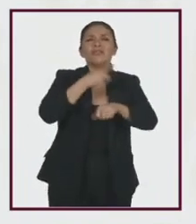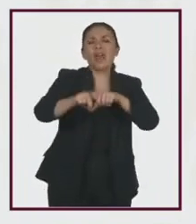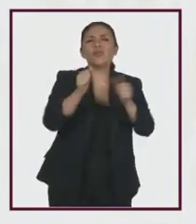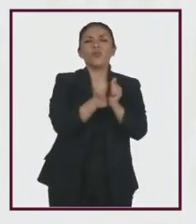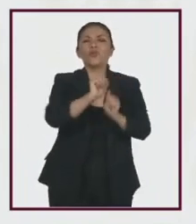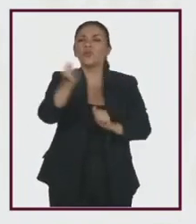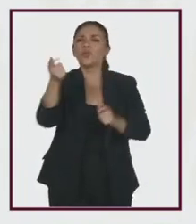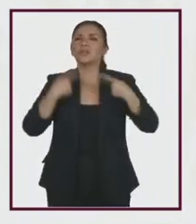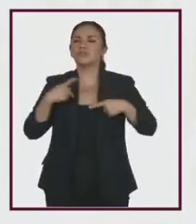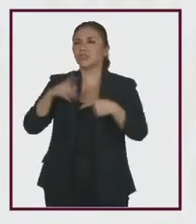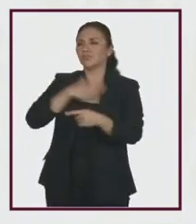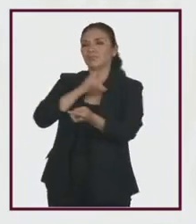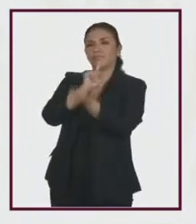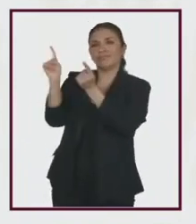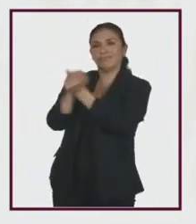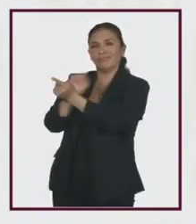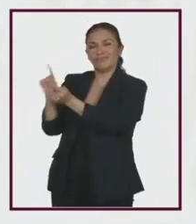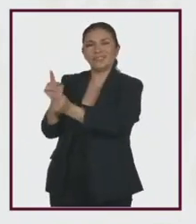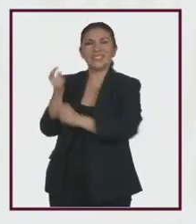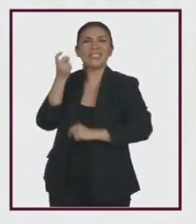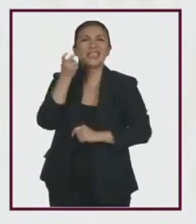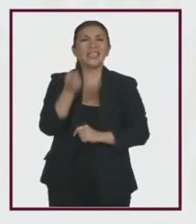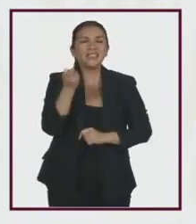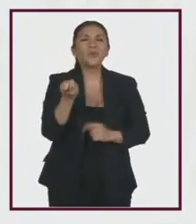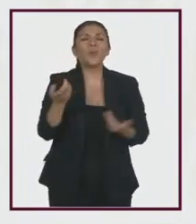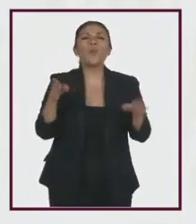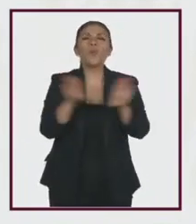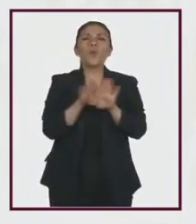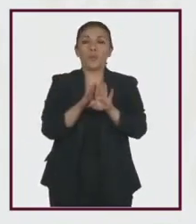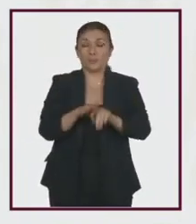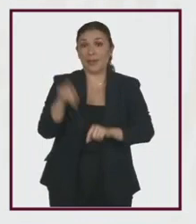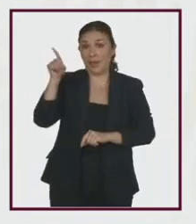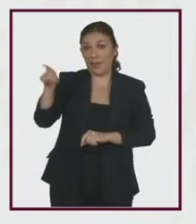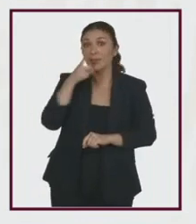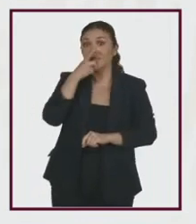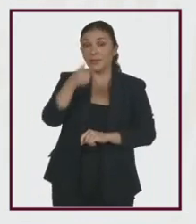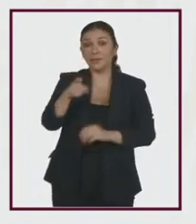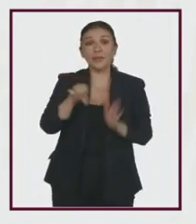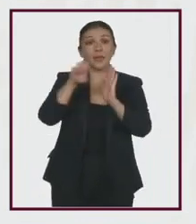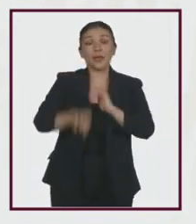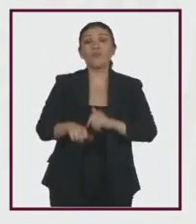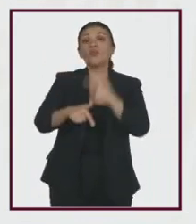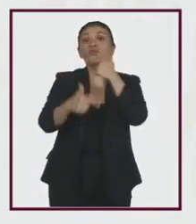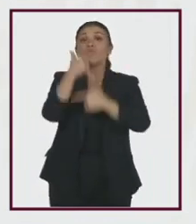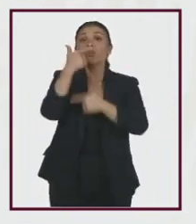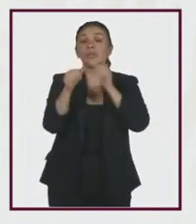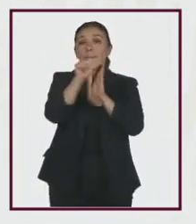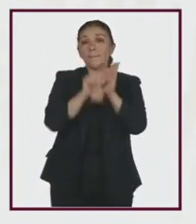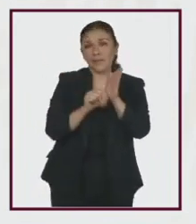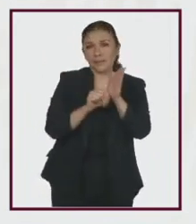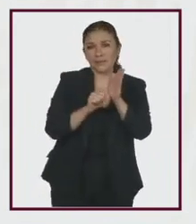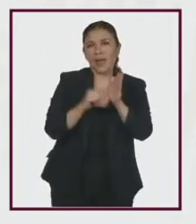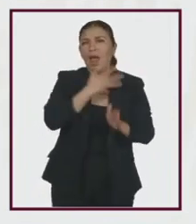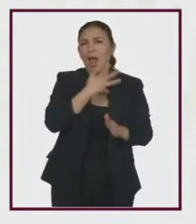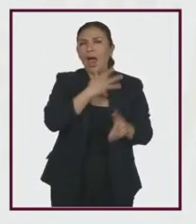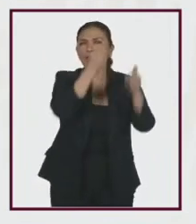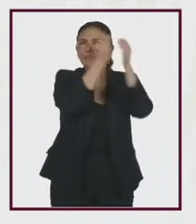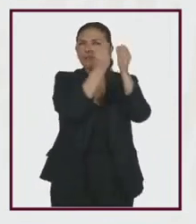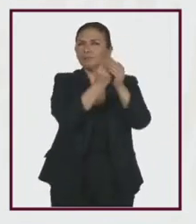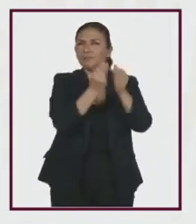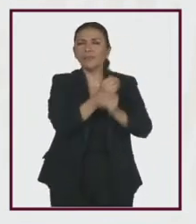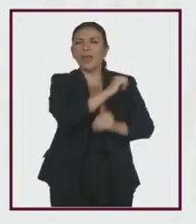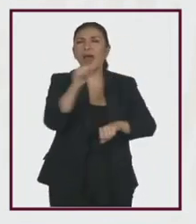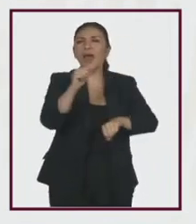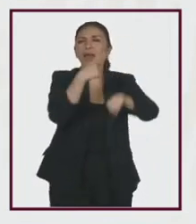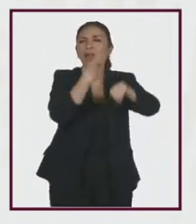convivo como tal. Entonces esto, para darle, aquí dice que por lo menos 12 meses, aquí nos referimos a la clasificación de las